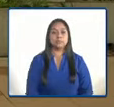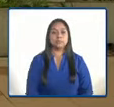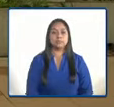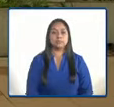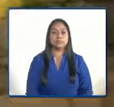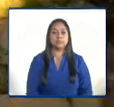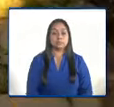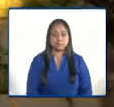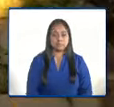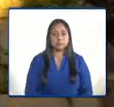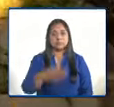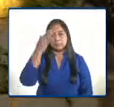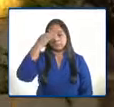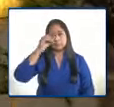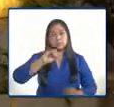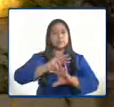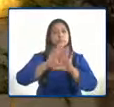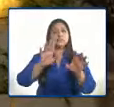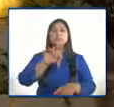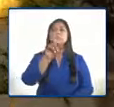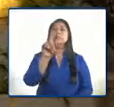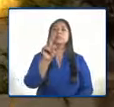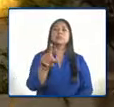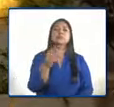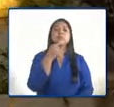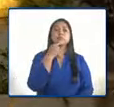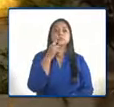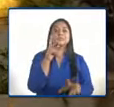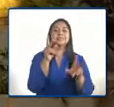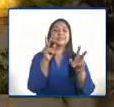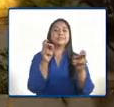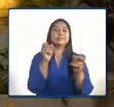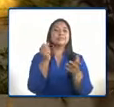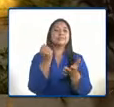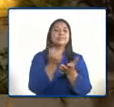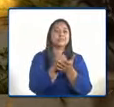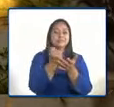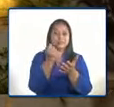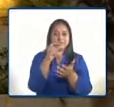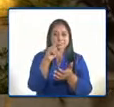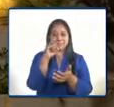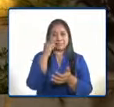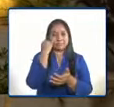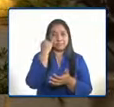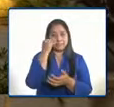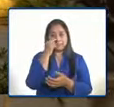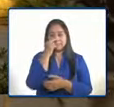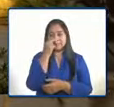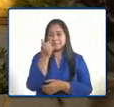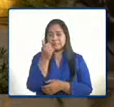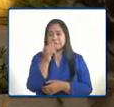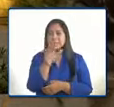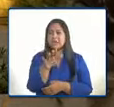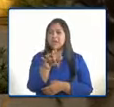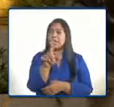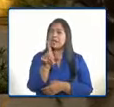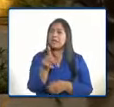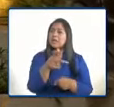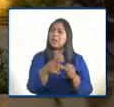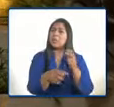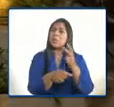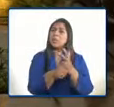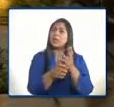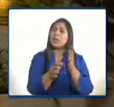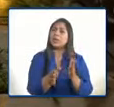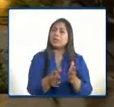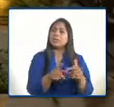Director, muy buenos días. En el tema de los pasaportes y de las citas, algunos guatemaltecos han indicado que las citas las